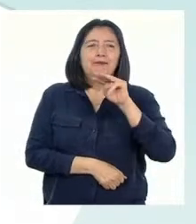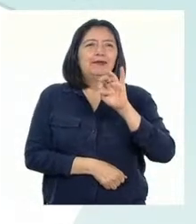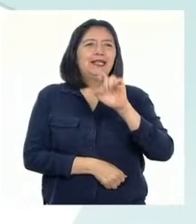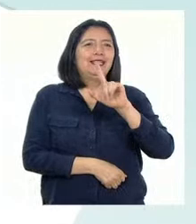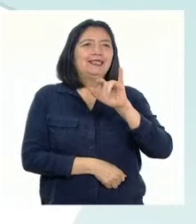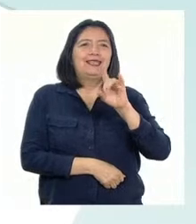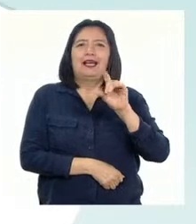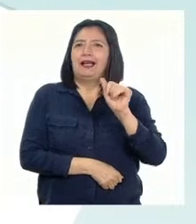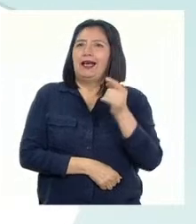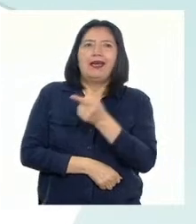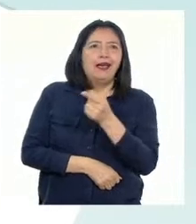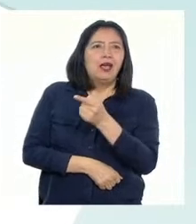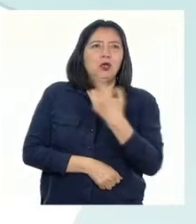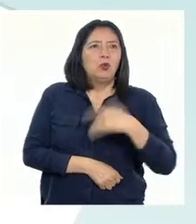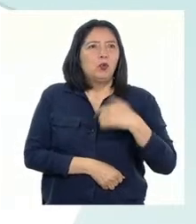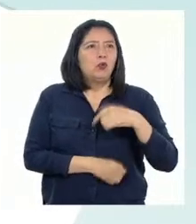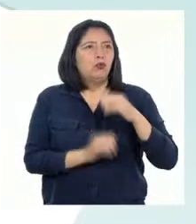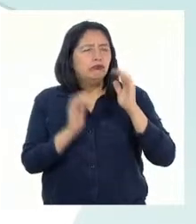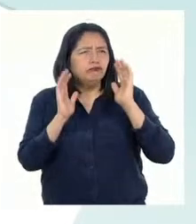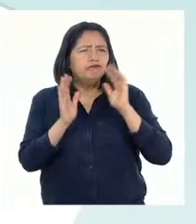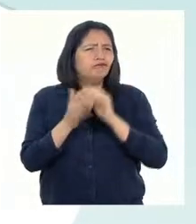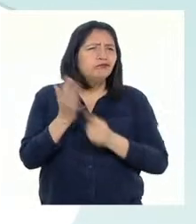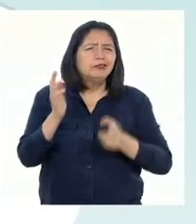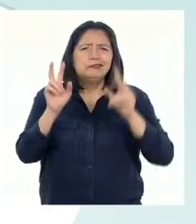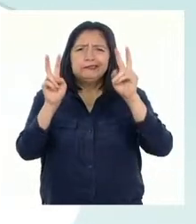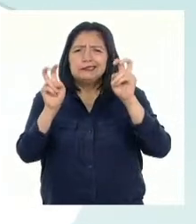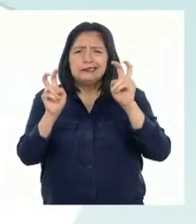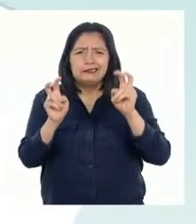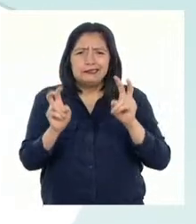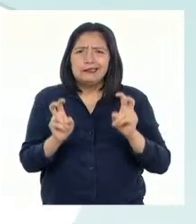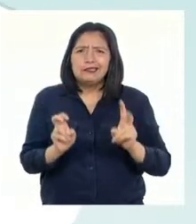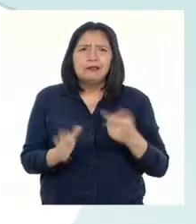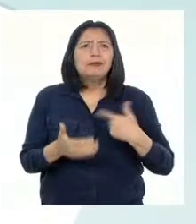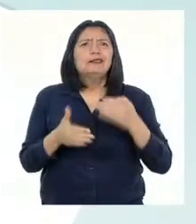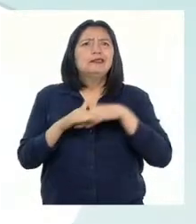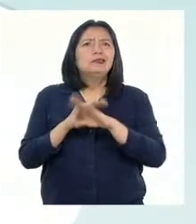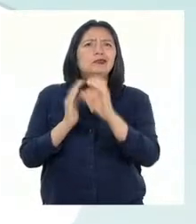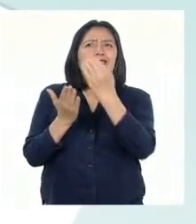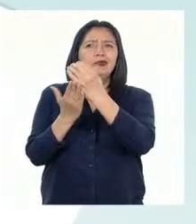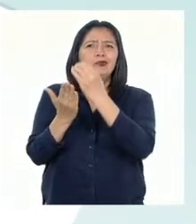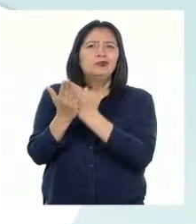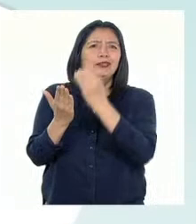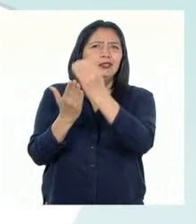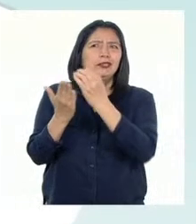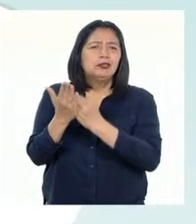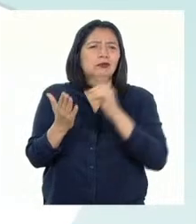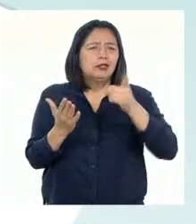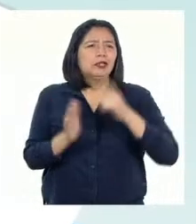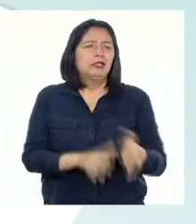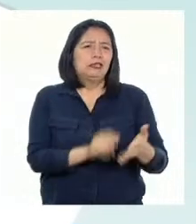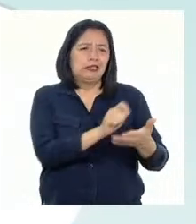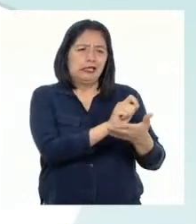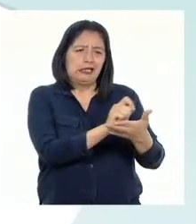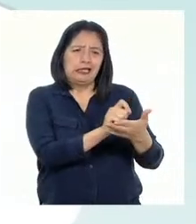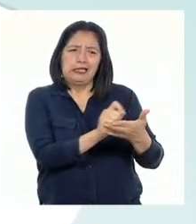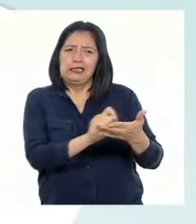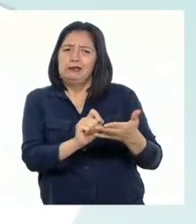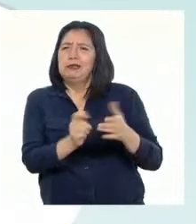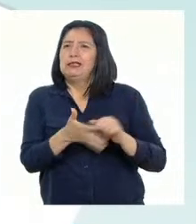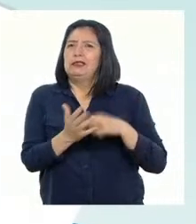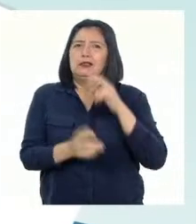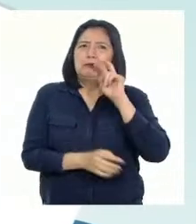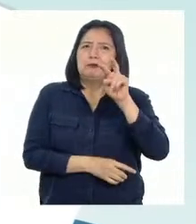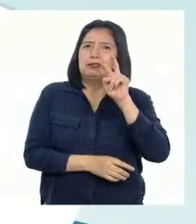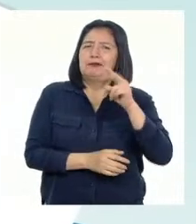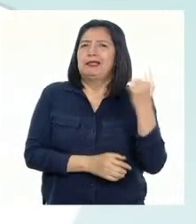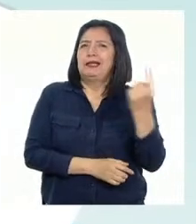Mélida. Mélida está muy atenta a los temas del currículo escolar. Ella planifica los guiones y lo que veremos programa